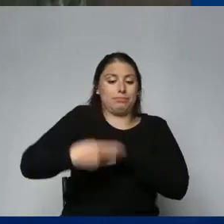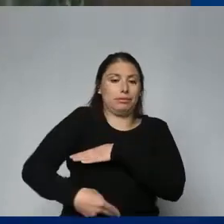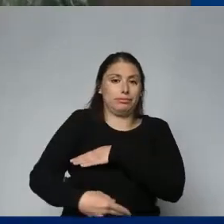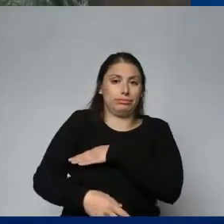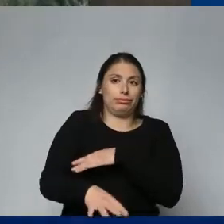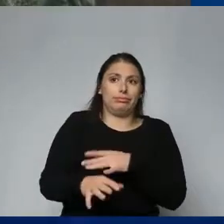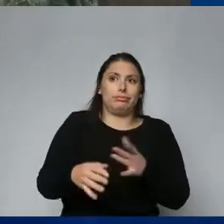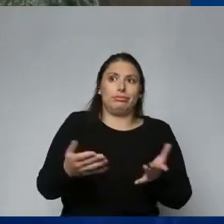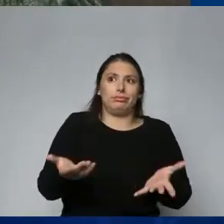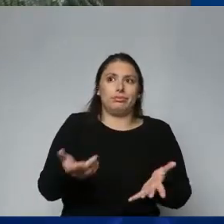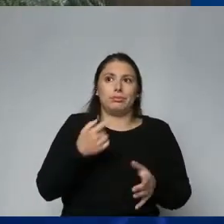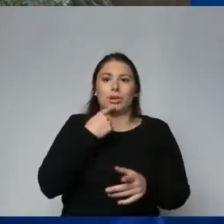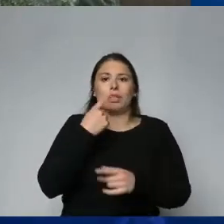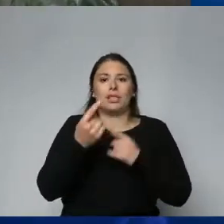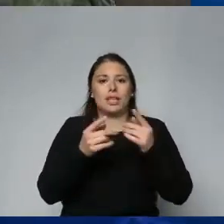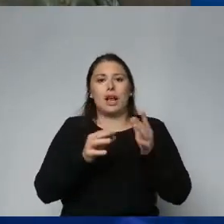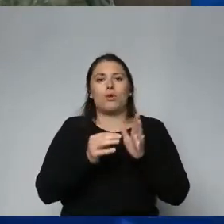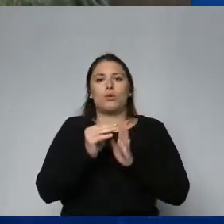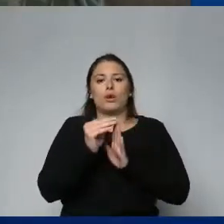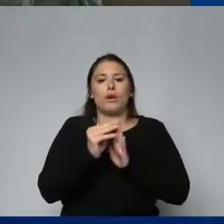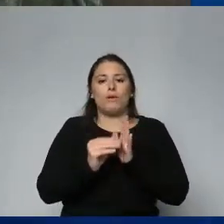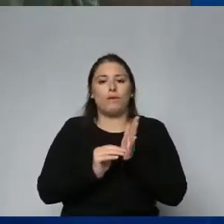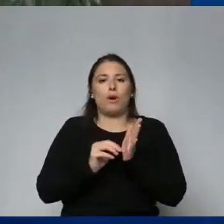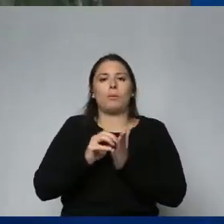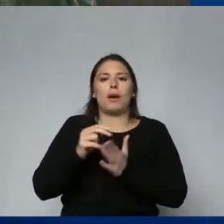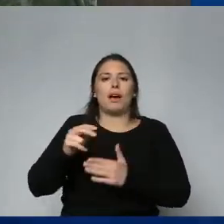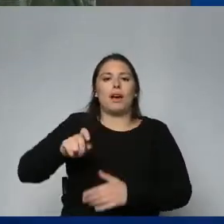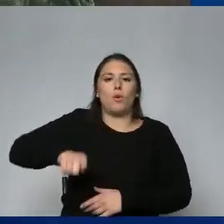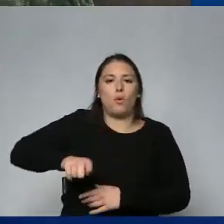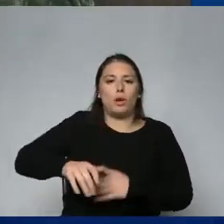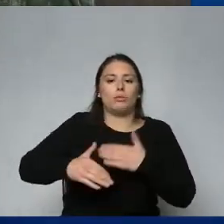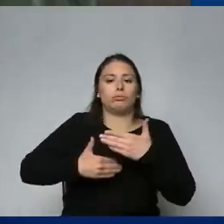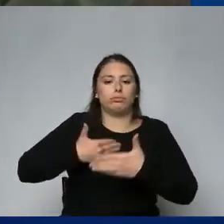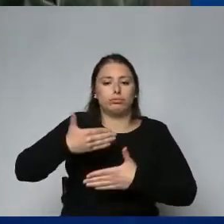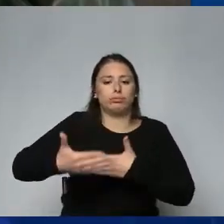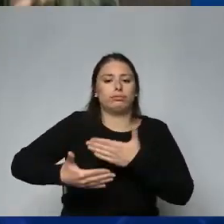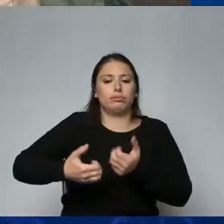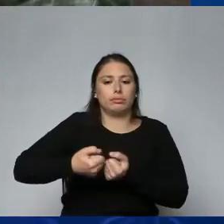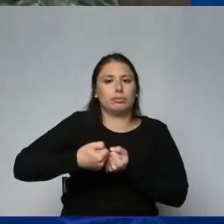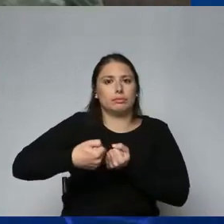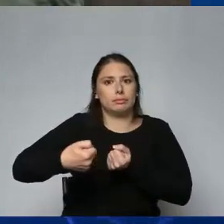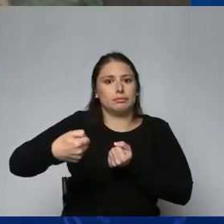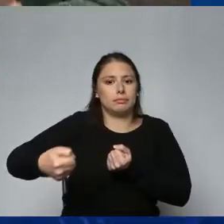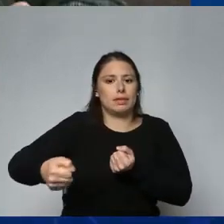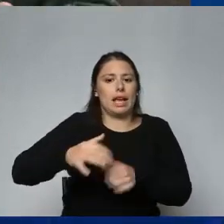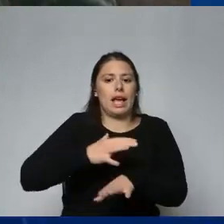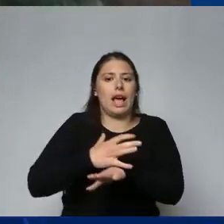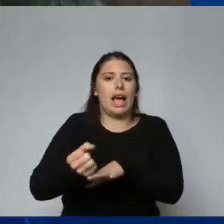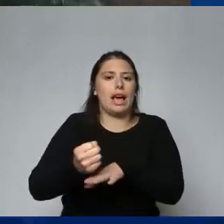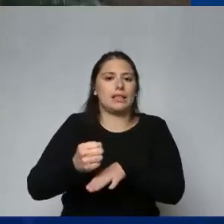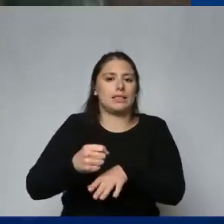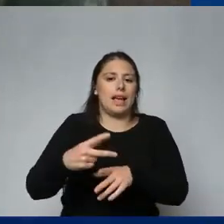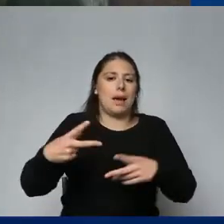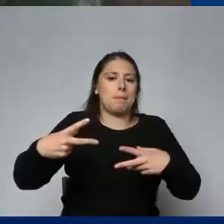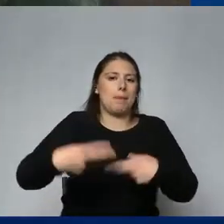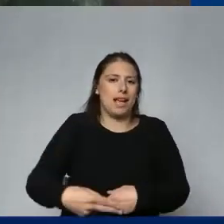hay algunas construcciones jurídicas para ir llevando hasta que se termine determinados